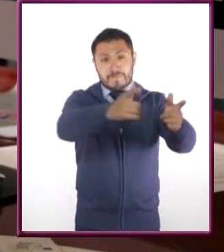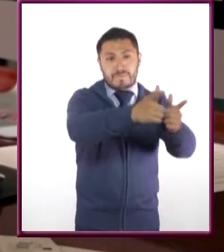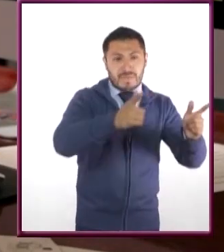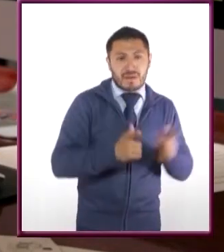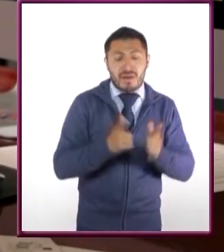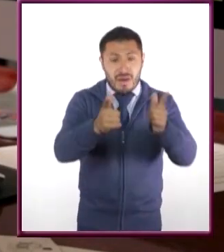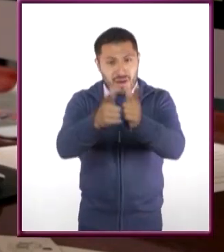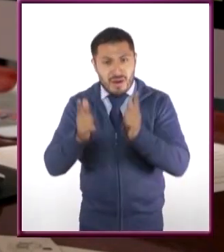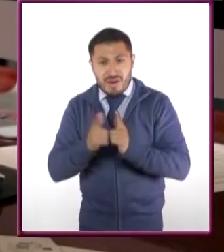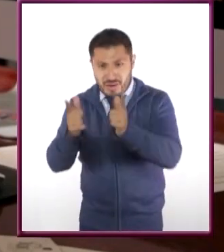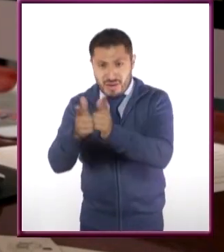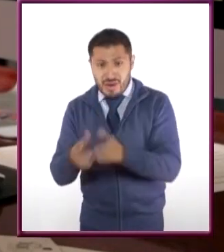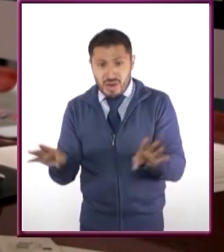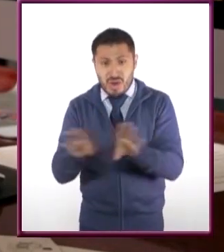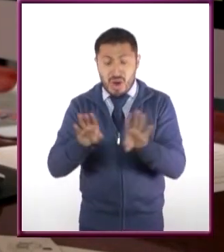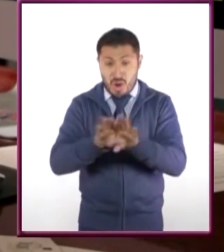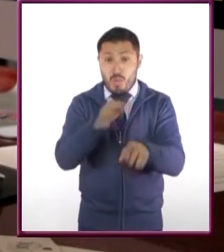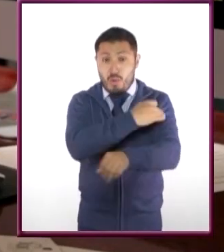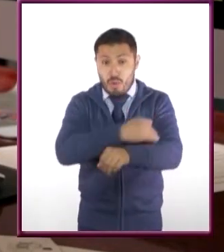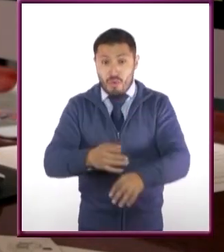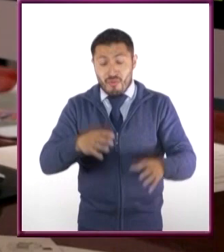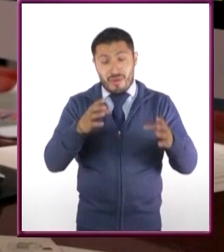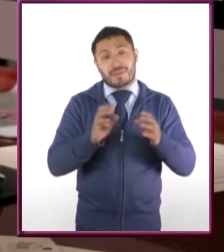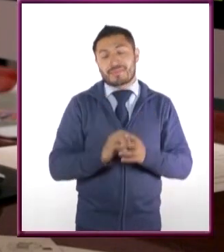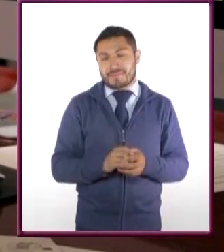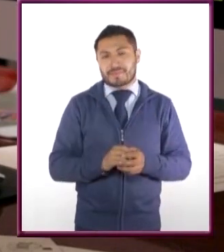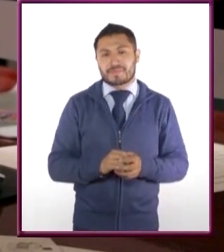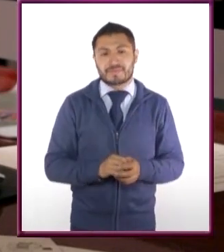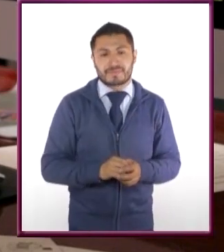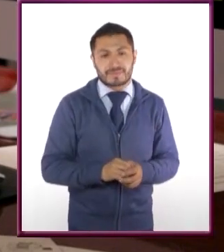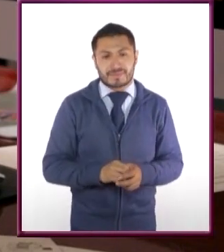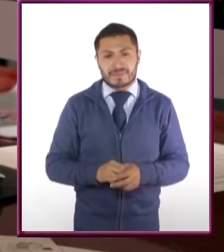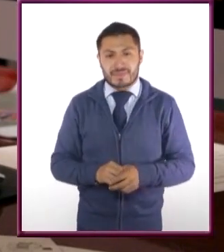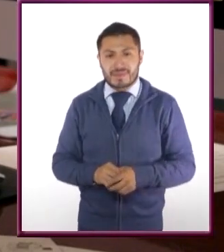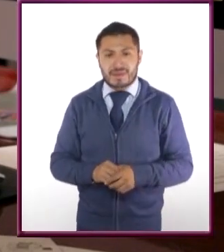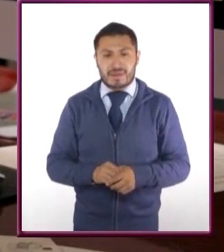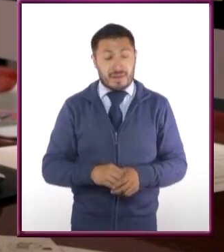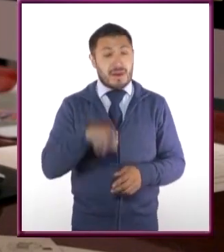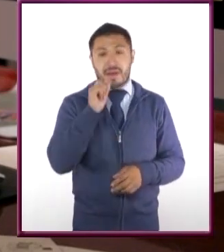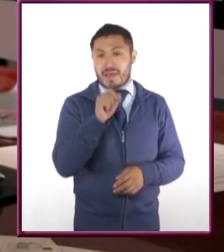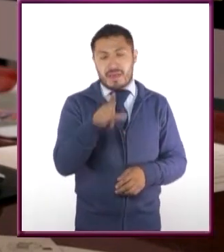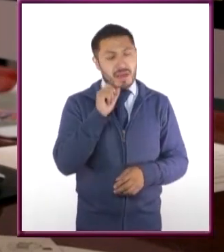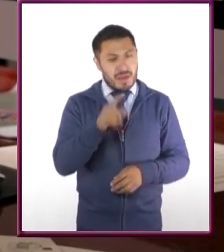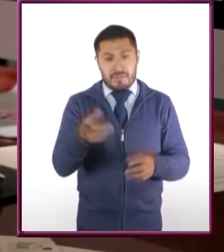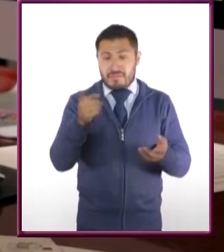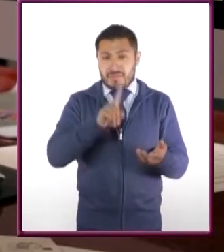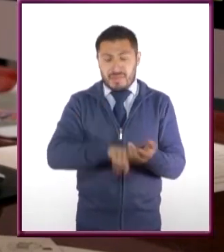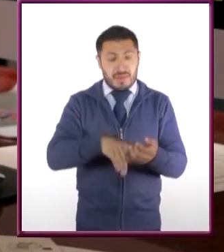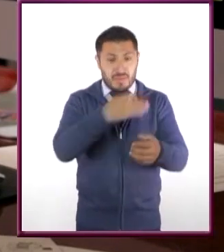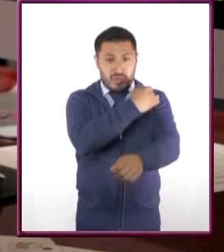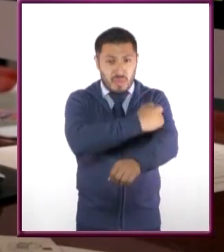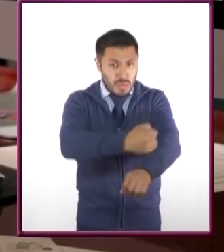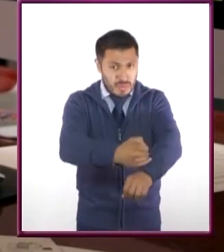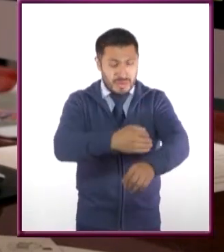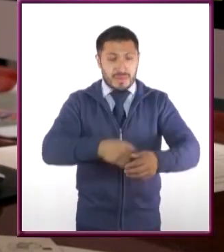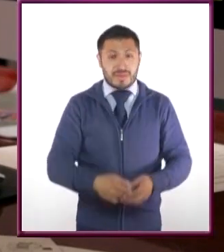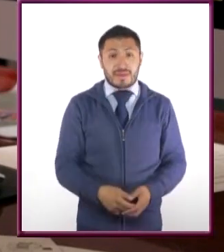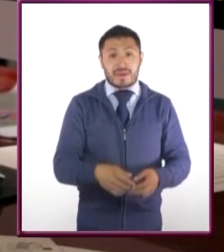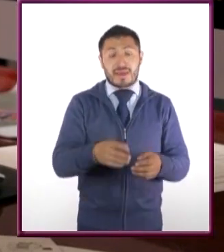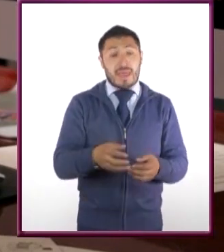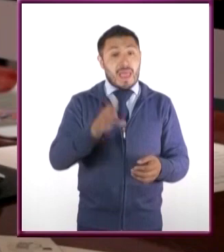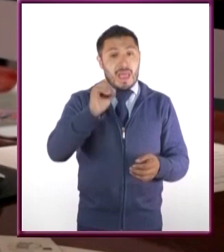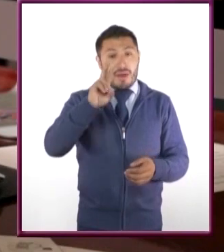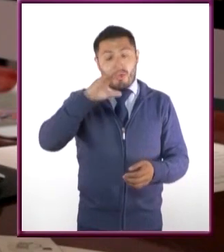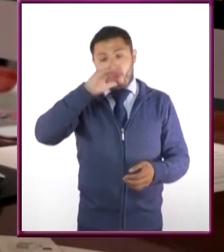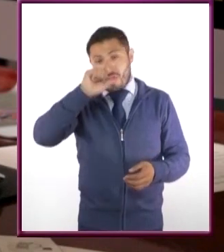mueven como grupos parentales o de parientes, ¿no? Que son una misma familia. Esto sucede mucho en las